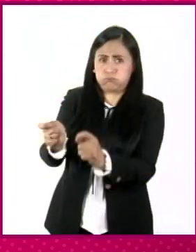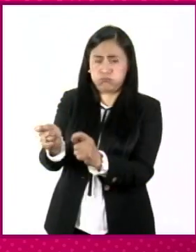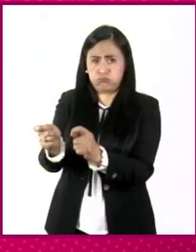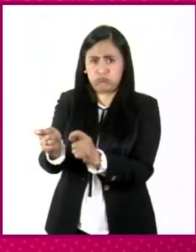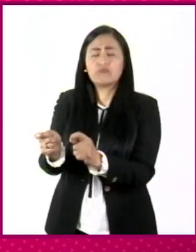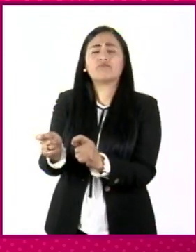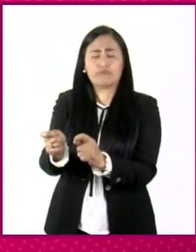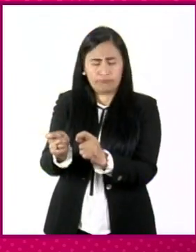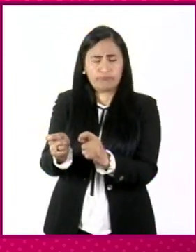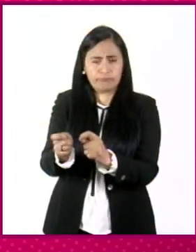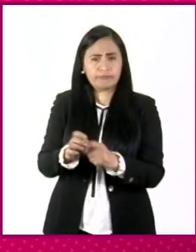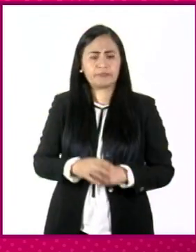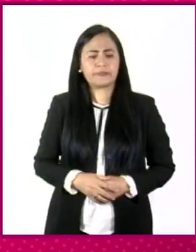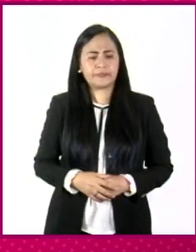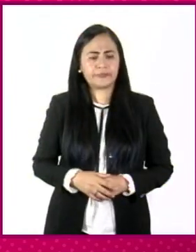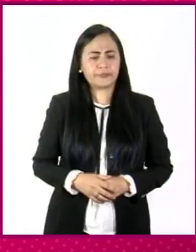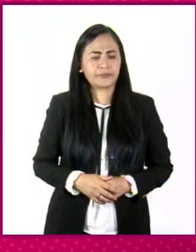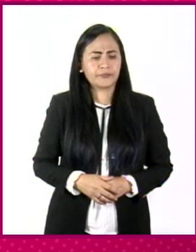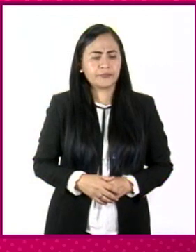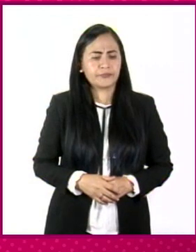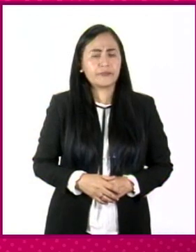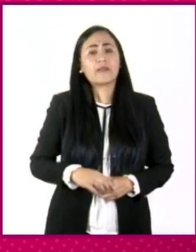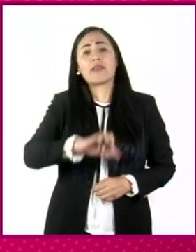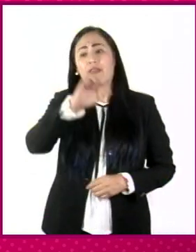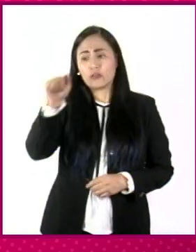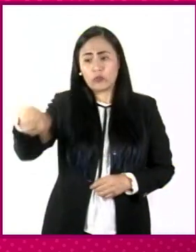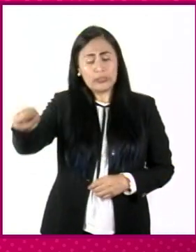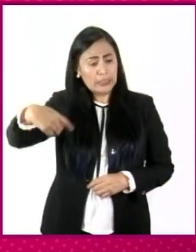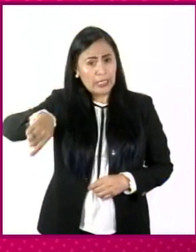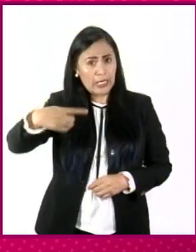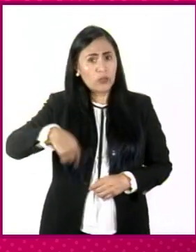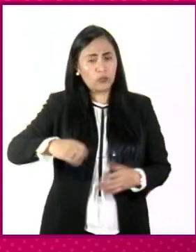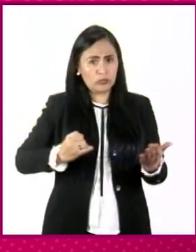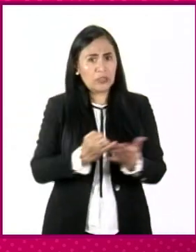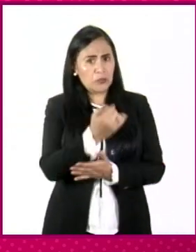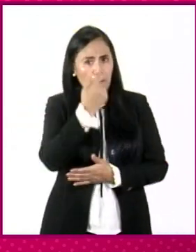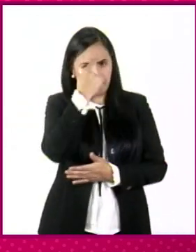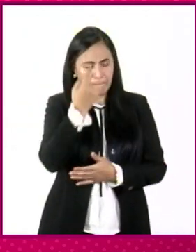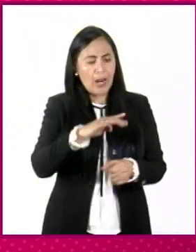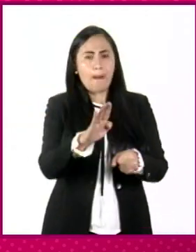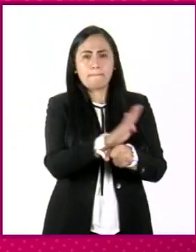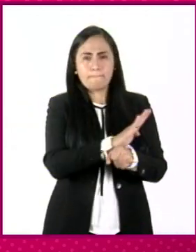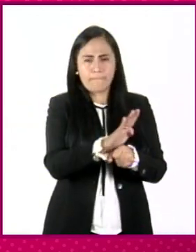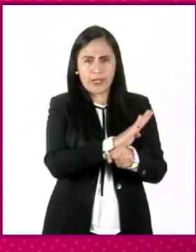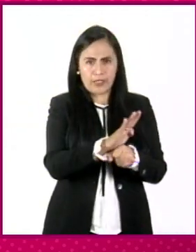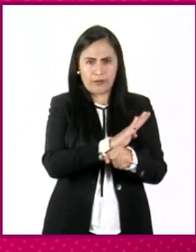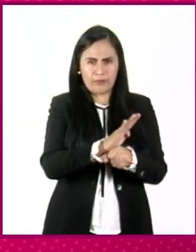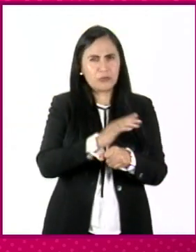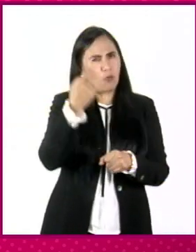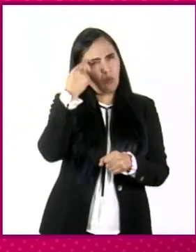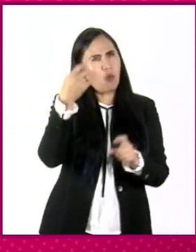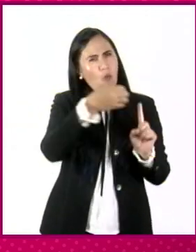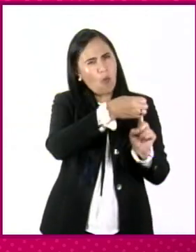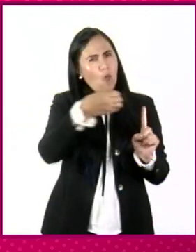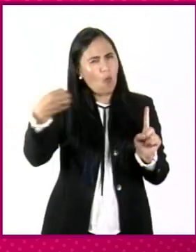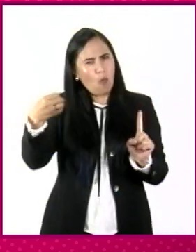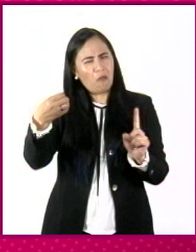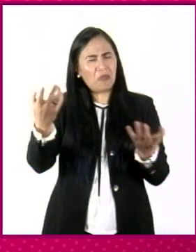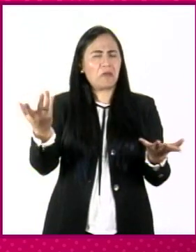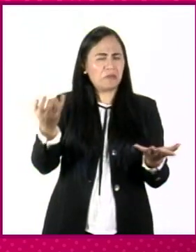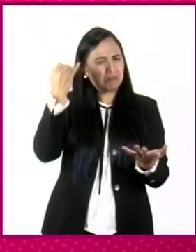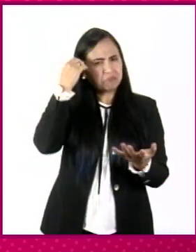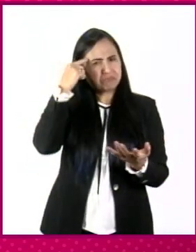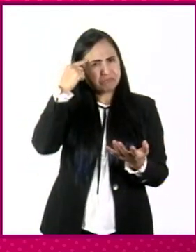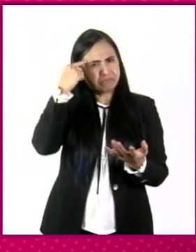de los ciudadanos hacia ellos. En este sentido, pues se generaría esta lógica de